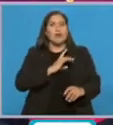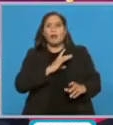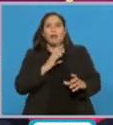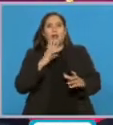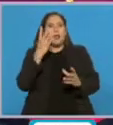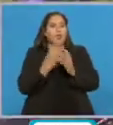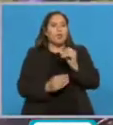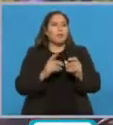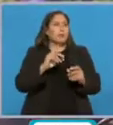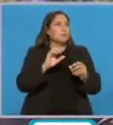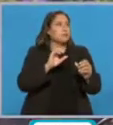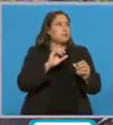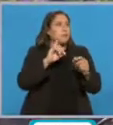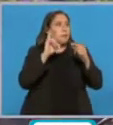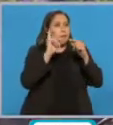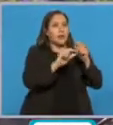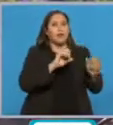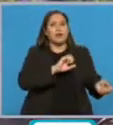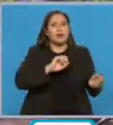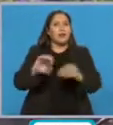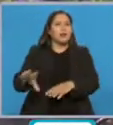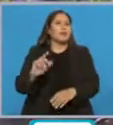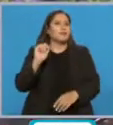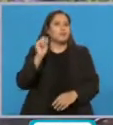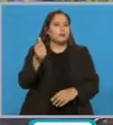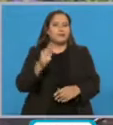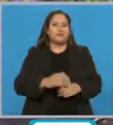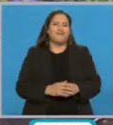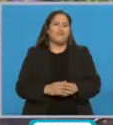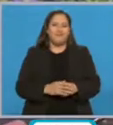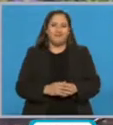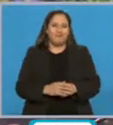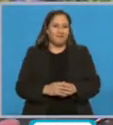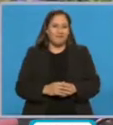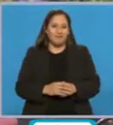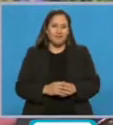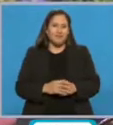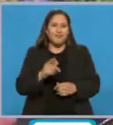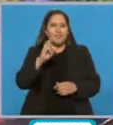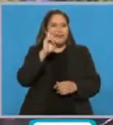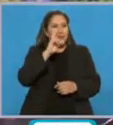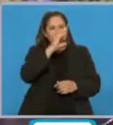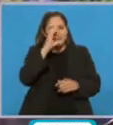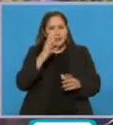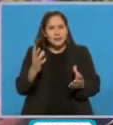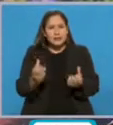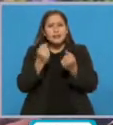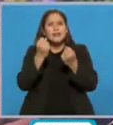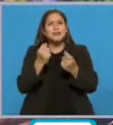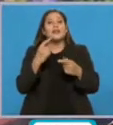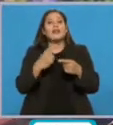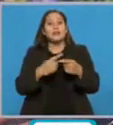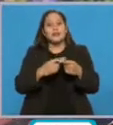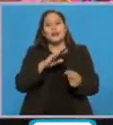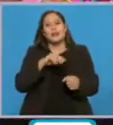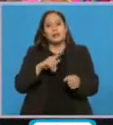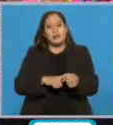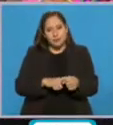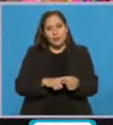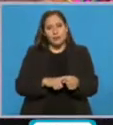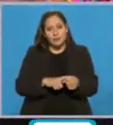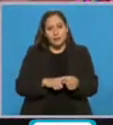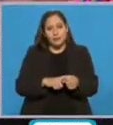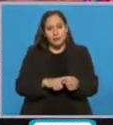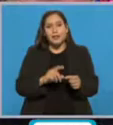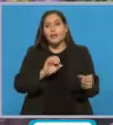correr y dejarlos a la deriva como sucedió, ¿no? Algunas de las imágenes que vimos de estos rescates eran de animales que eran de casa